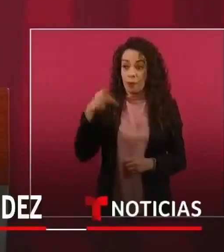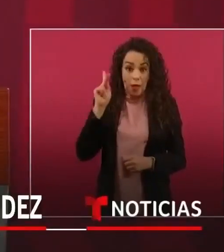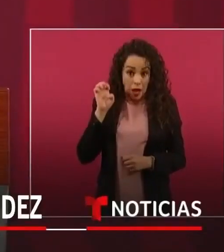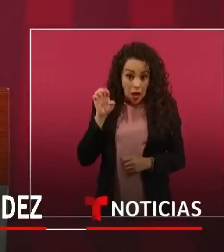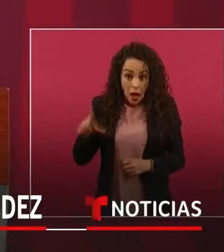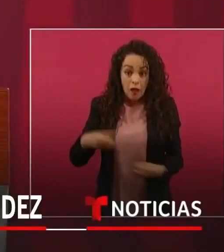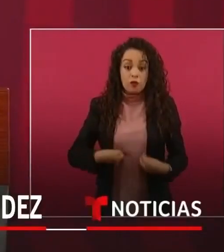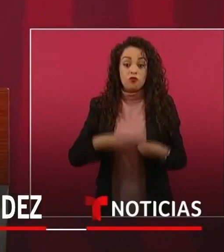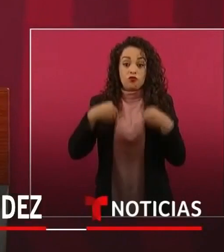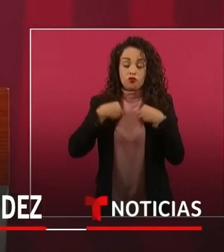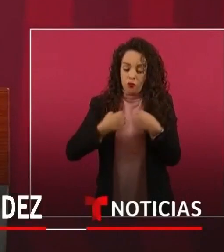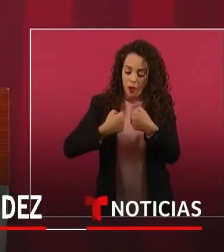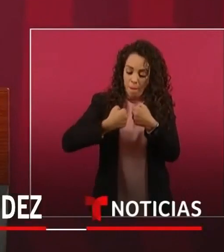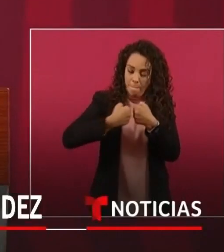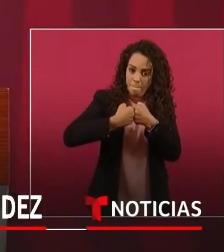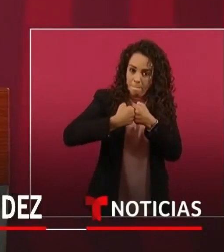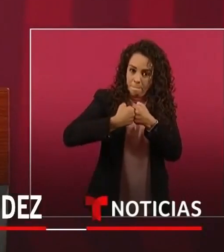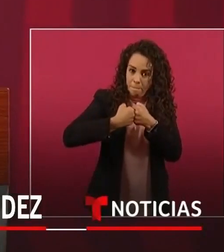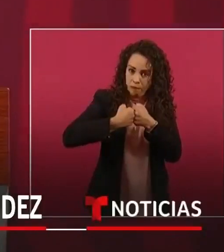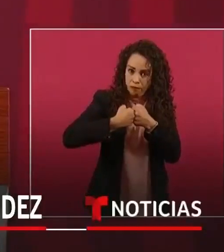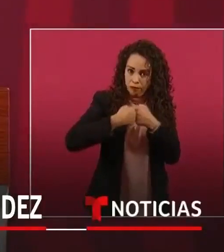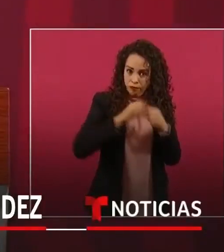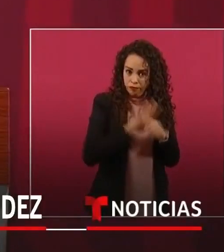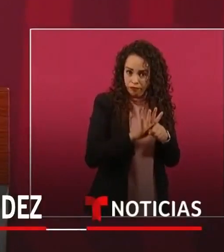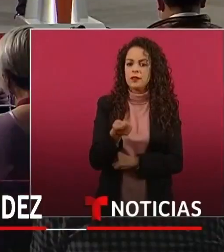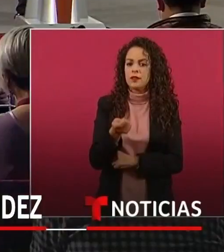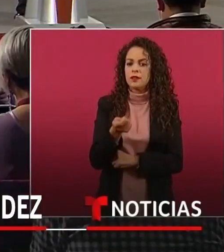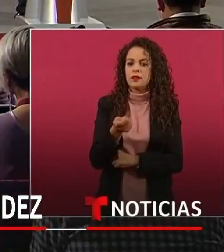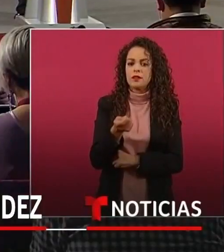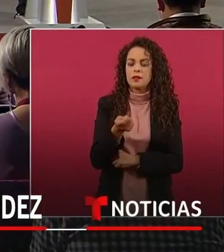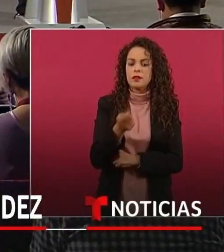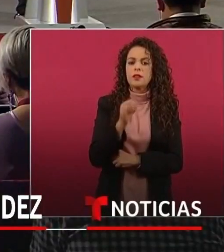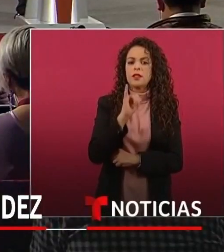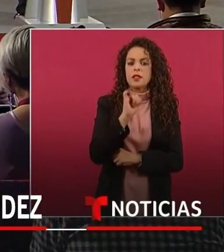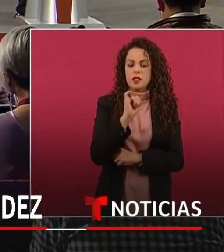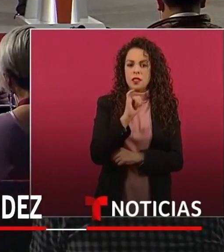AMLO también criticó al senador demócrata Bob Menéndez porque se